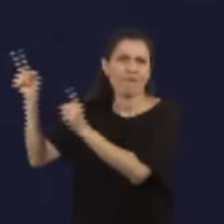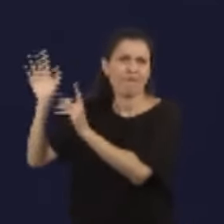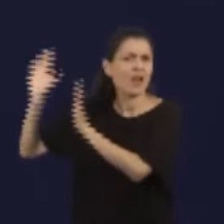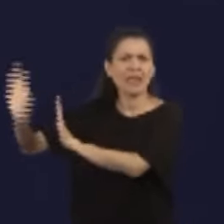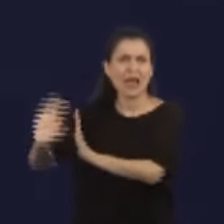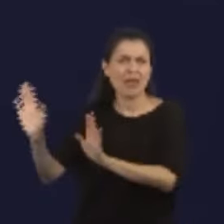ahora Así que no